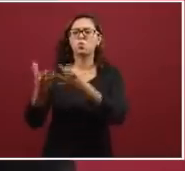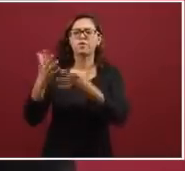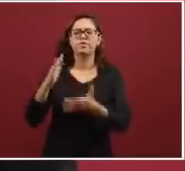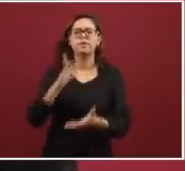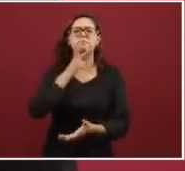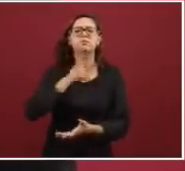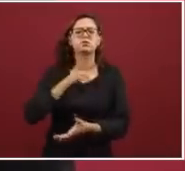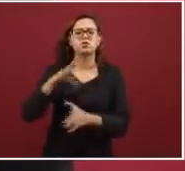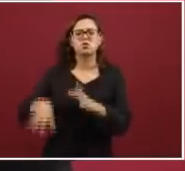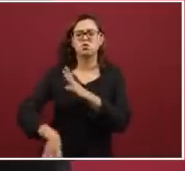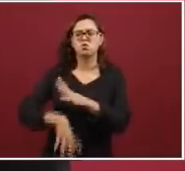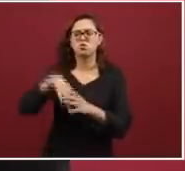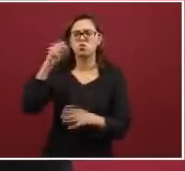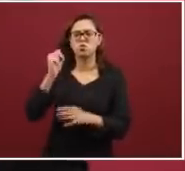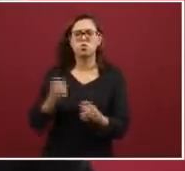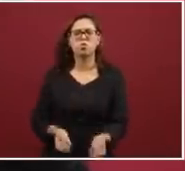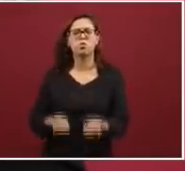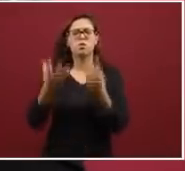dato